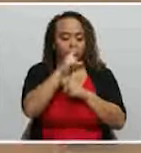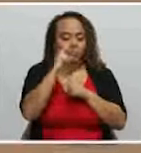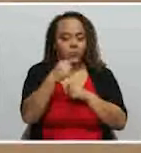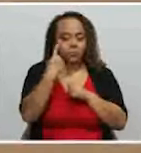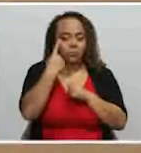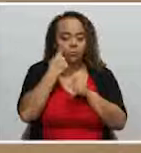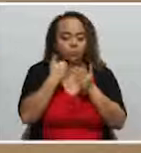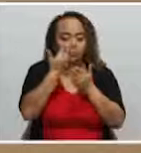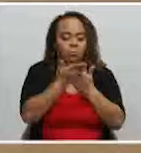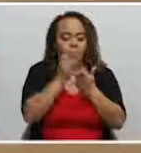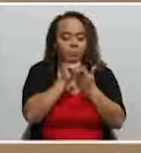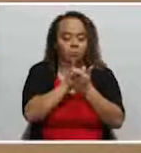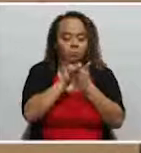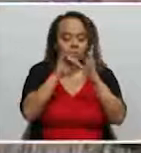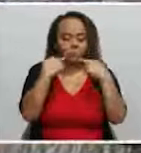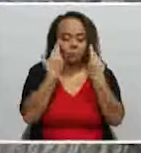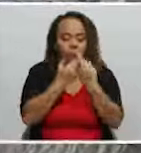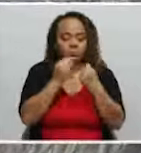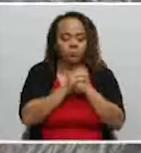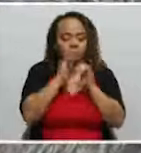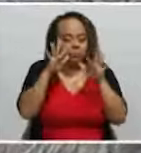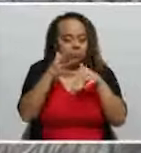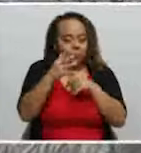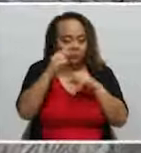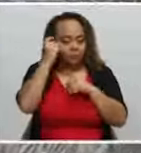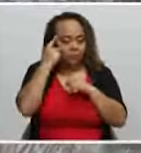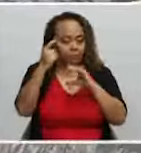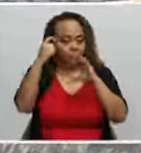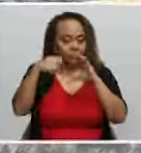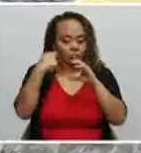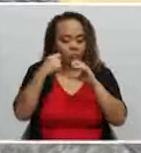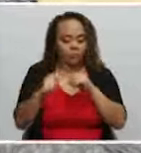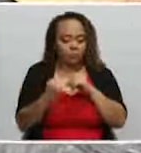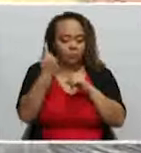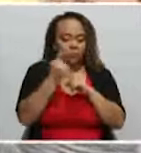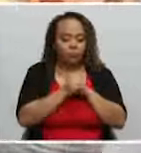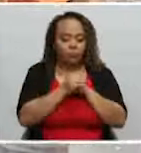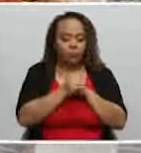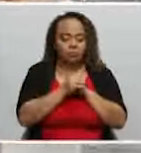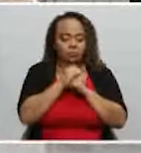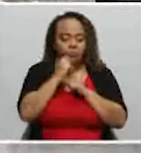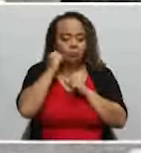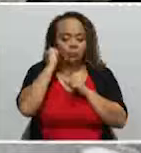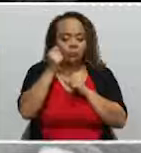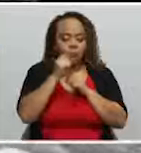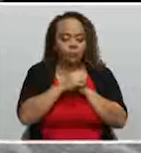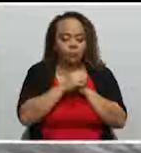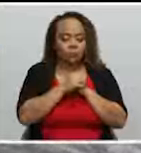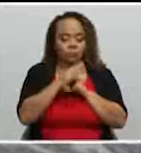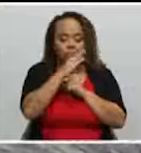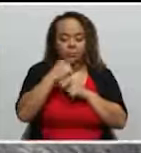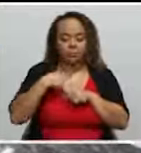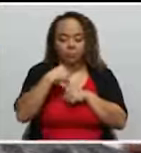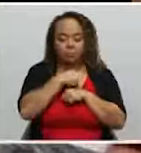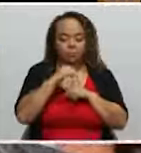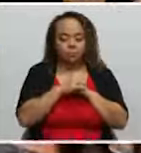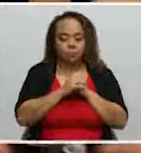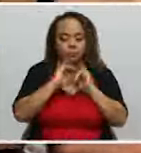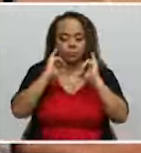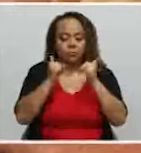esta reunión, ¿qué vemos en imágenes en exclusivas? El gremio arbitral y los miembros del comité